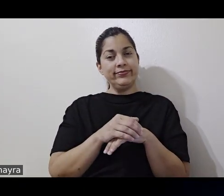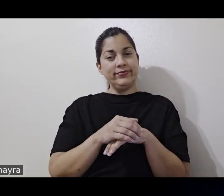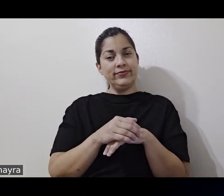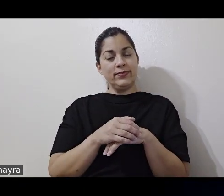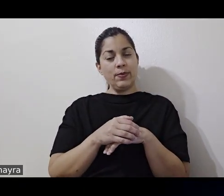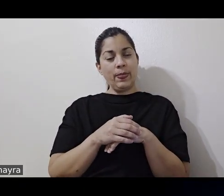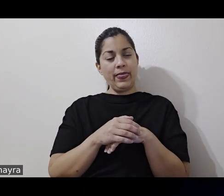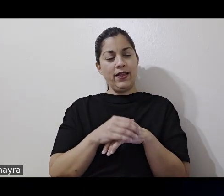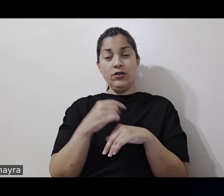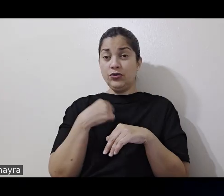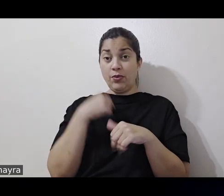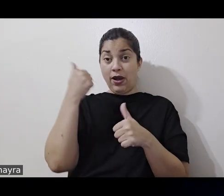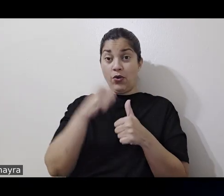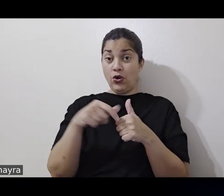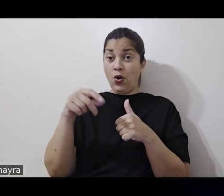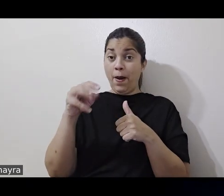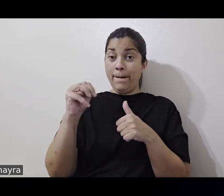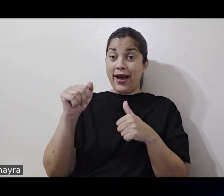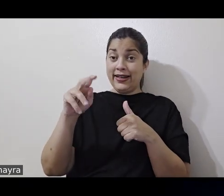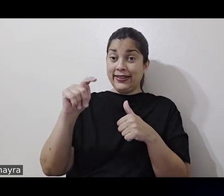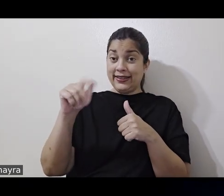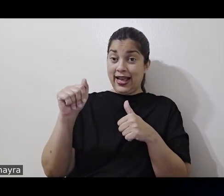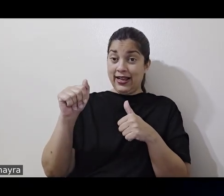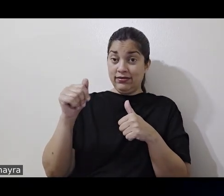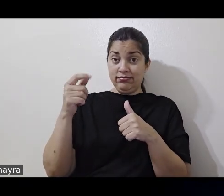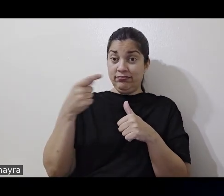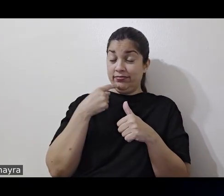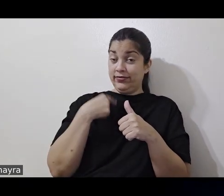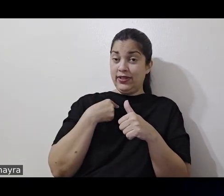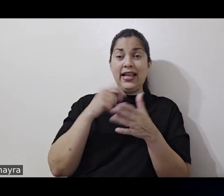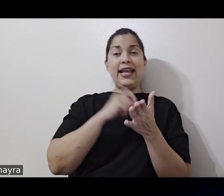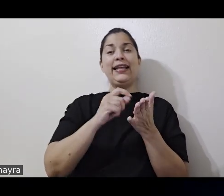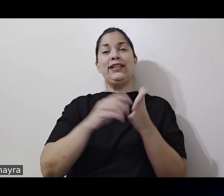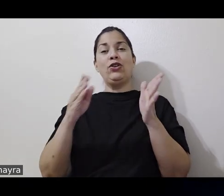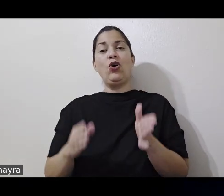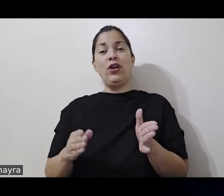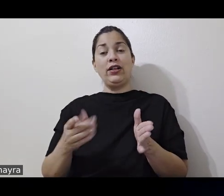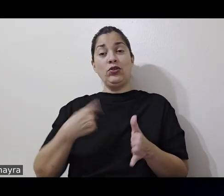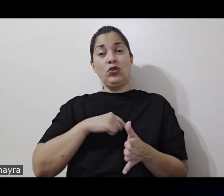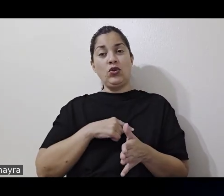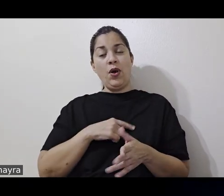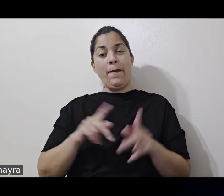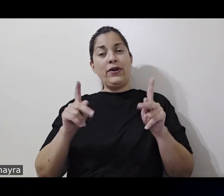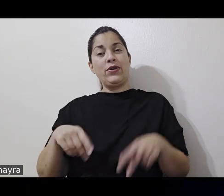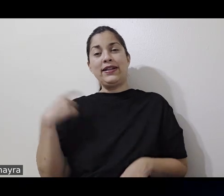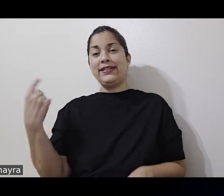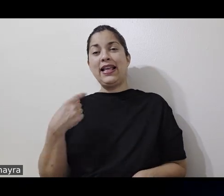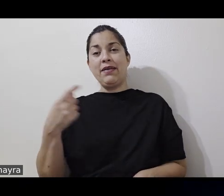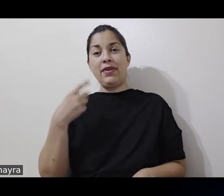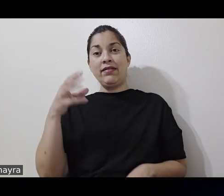estoy, recuerdo a Marta Ponte Alsina que nos decía que los escritores somos unas personas que tenemos el radar